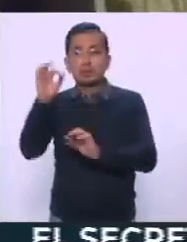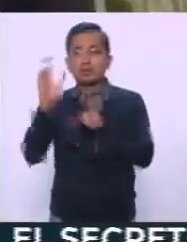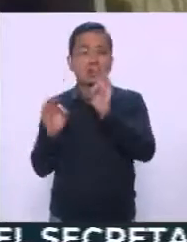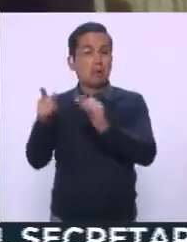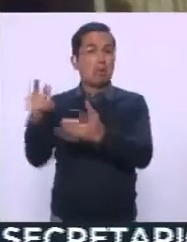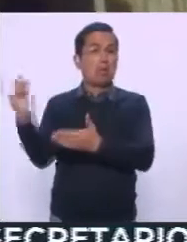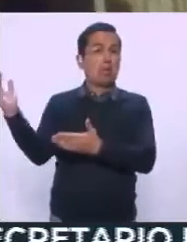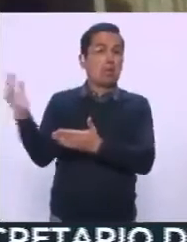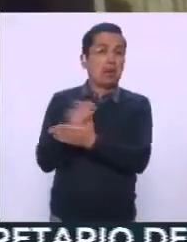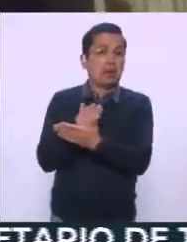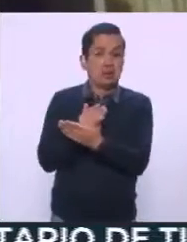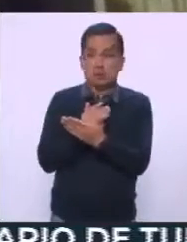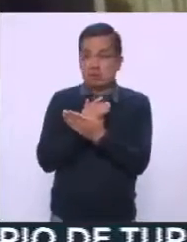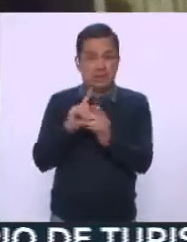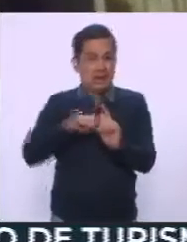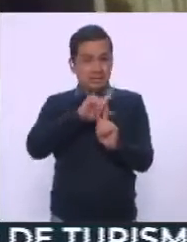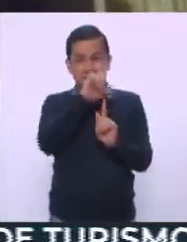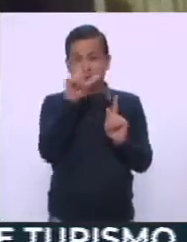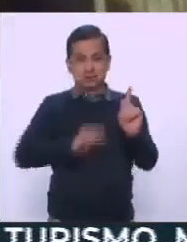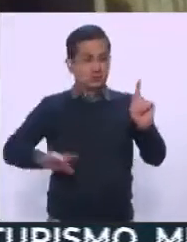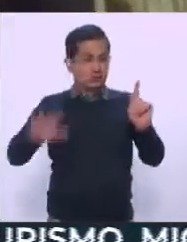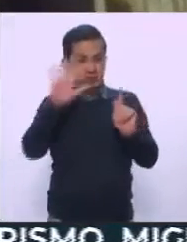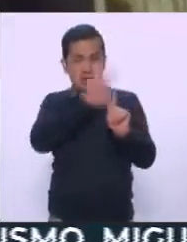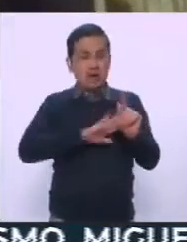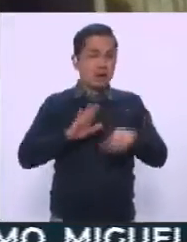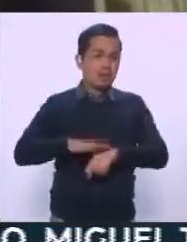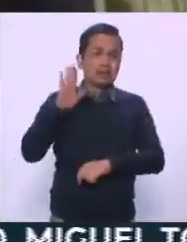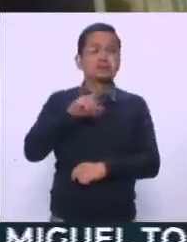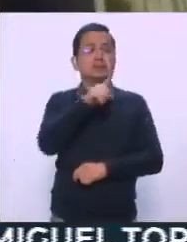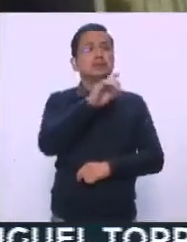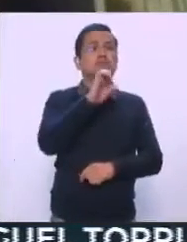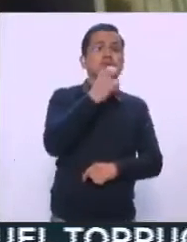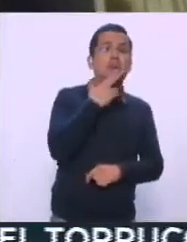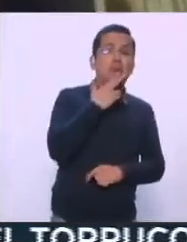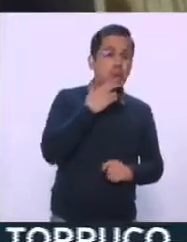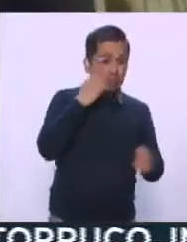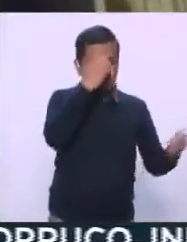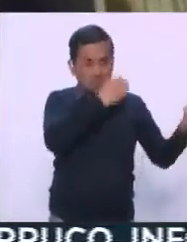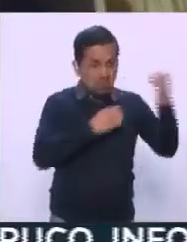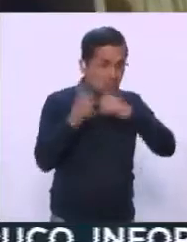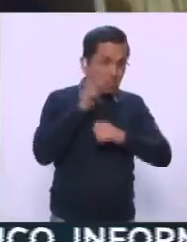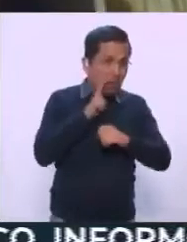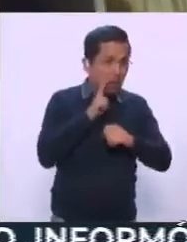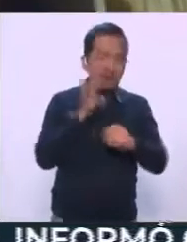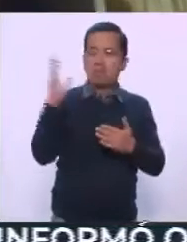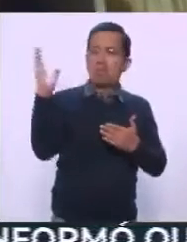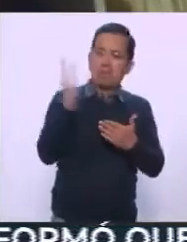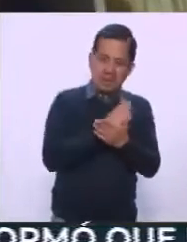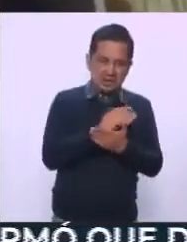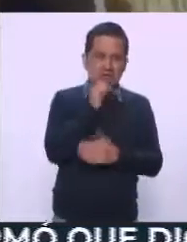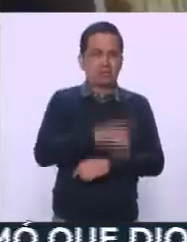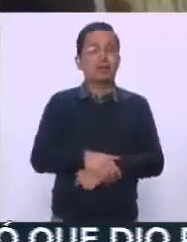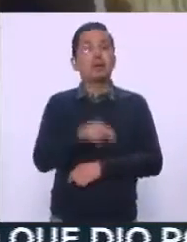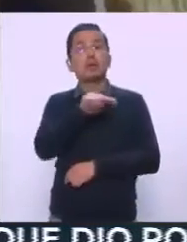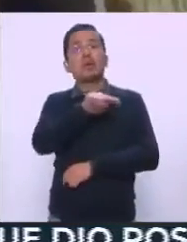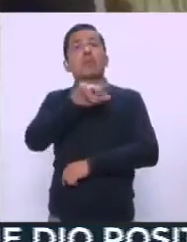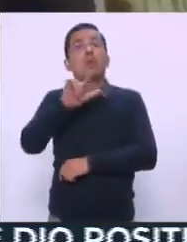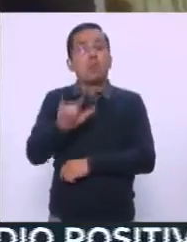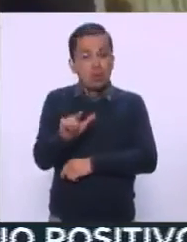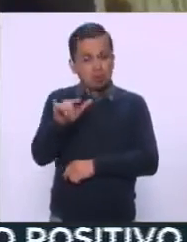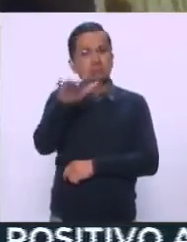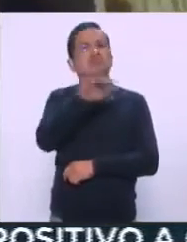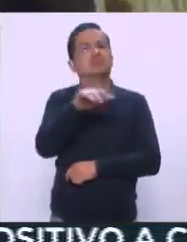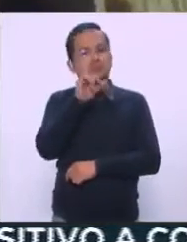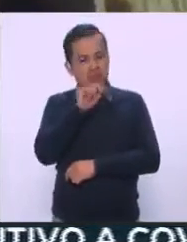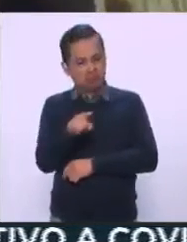Jalisco incluso que la media nacional. En Chihuahua también es menor que el de la media nacional. En Nuevo León, otro estado, ¿no?